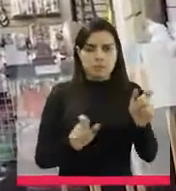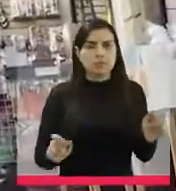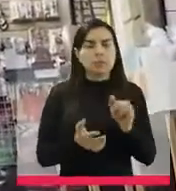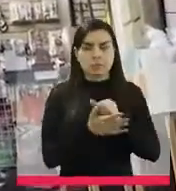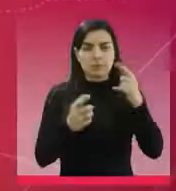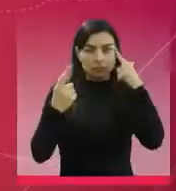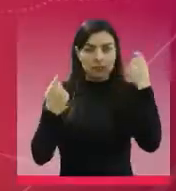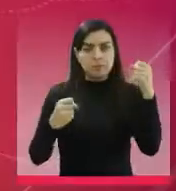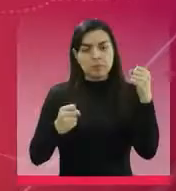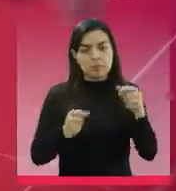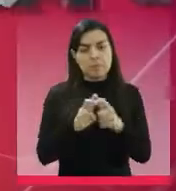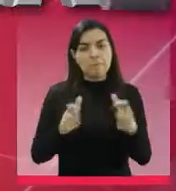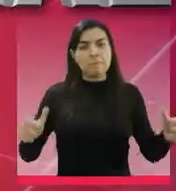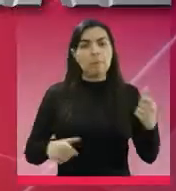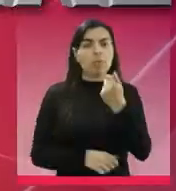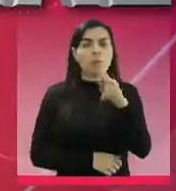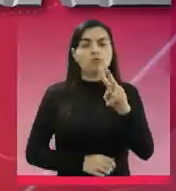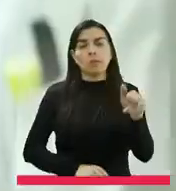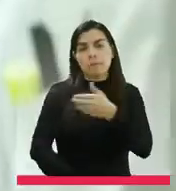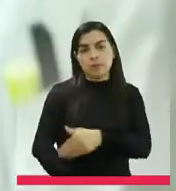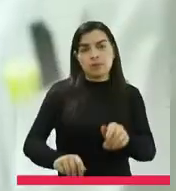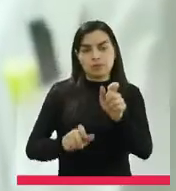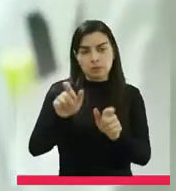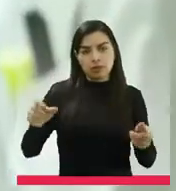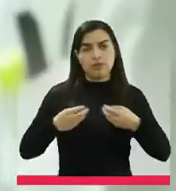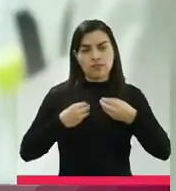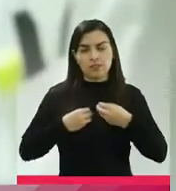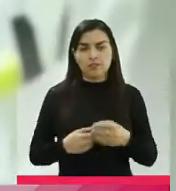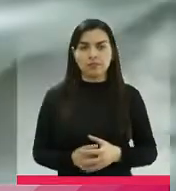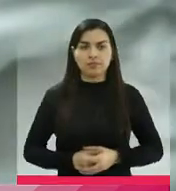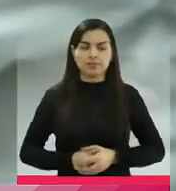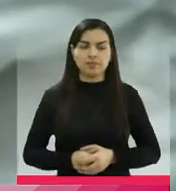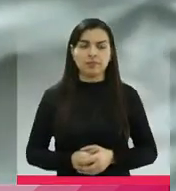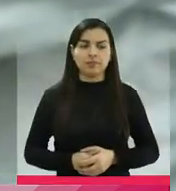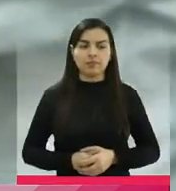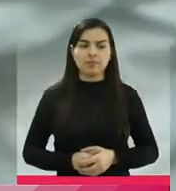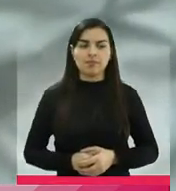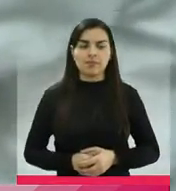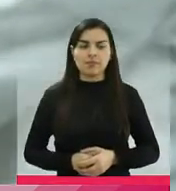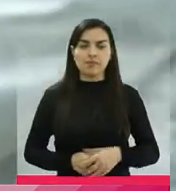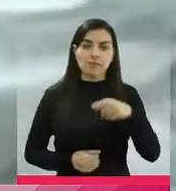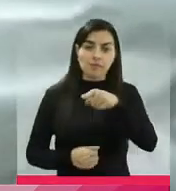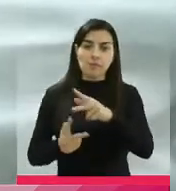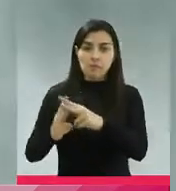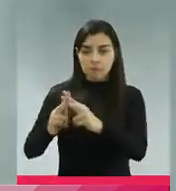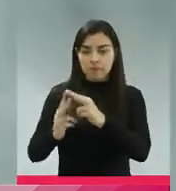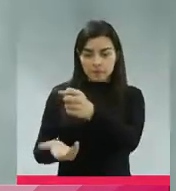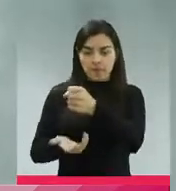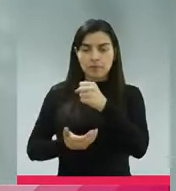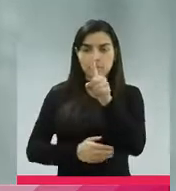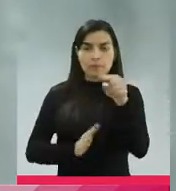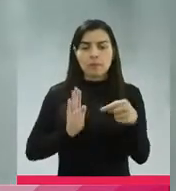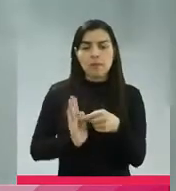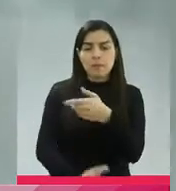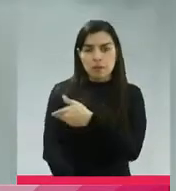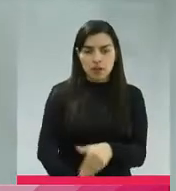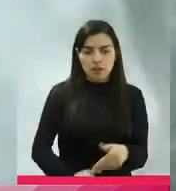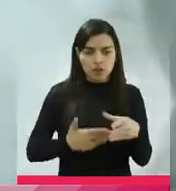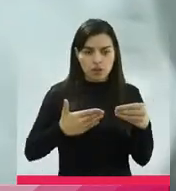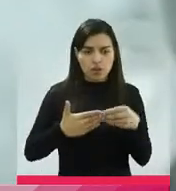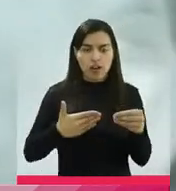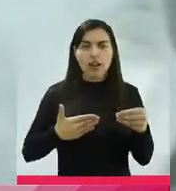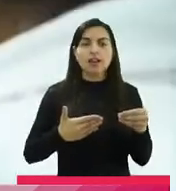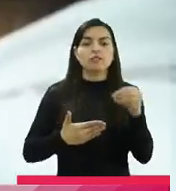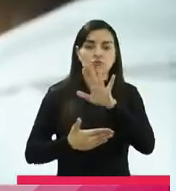de habitantes un crédito aprobado por mil millones de dólares otorgar a china a todos los países de latinoamérica y el caribe